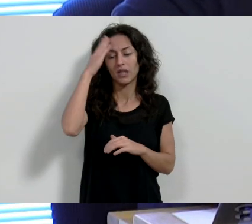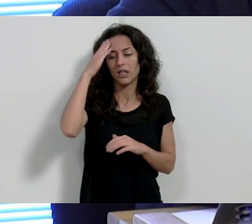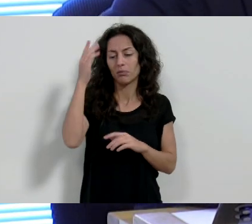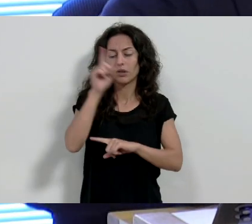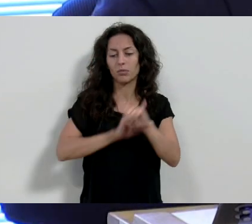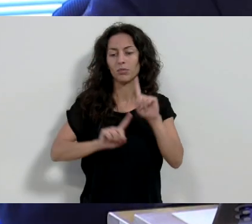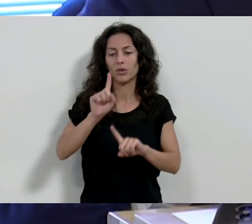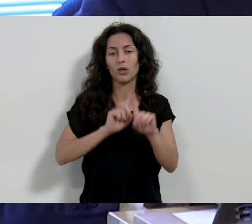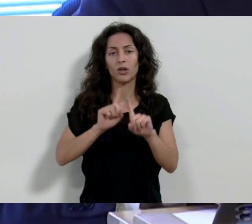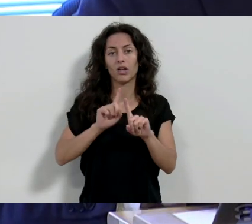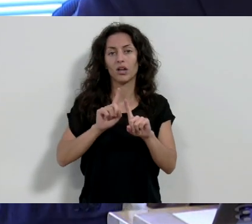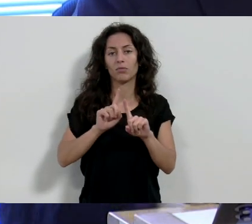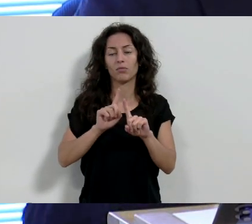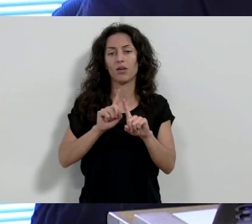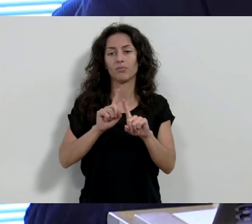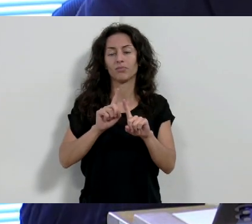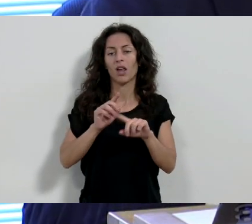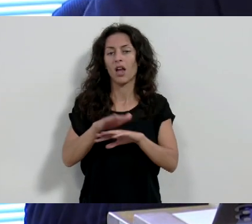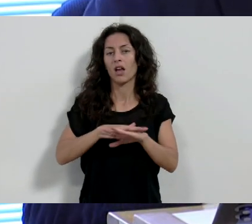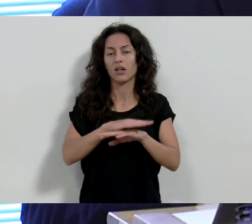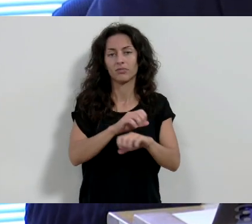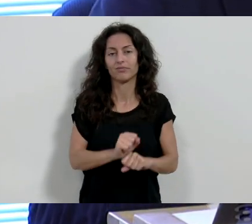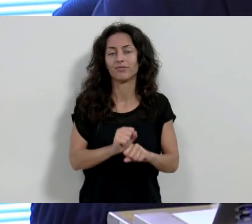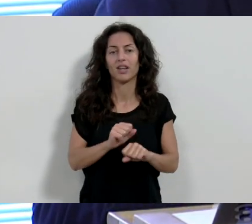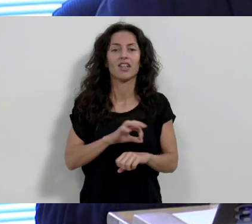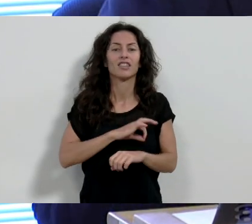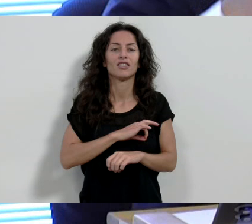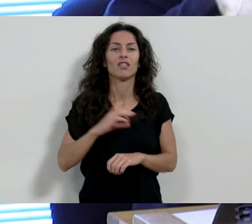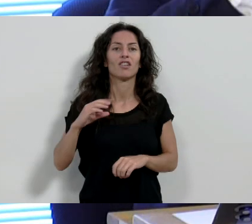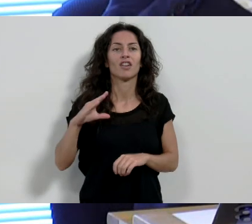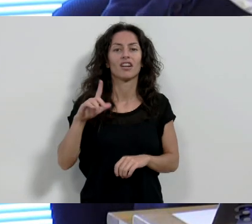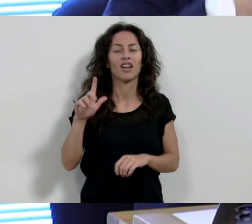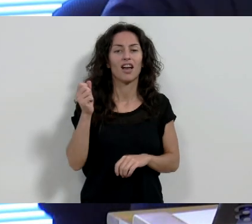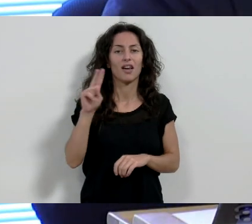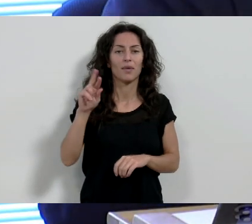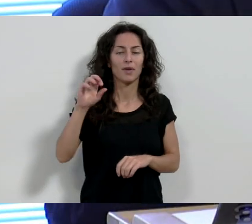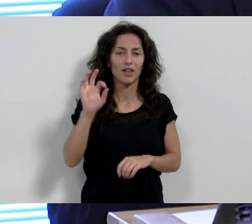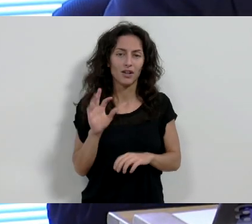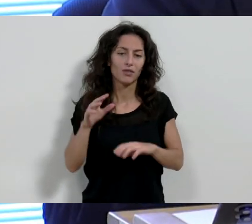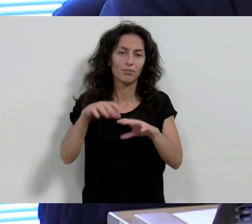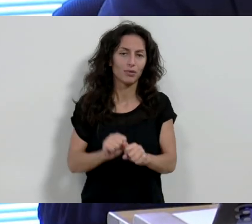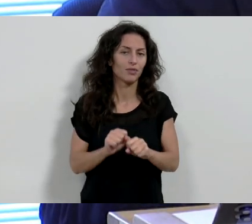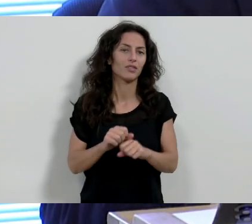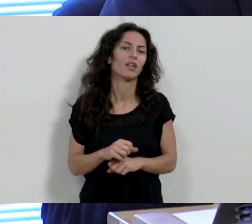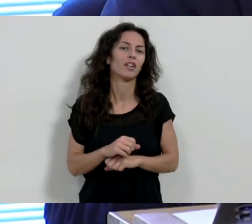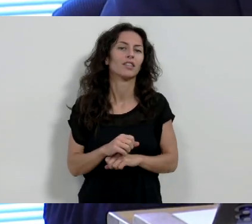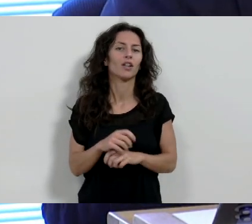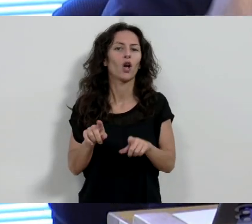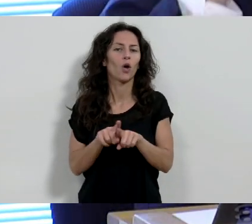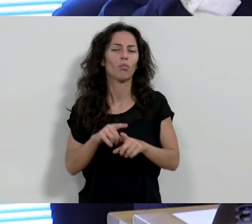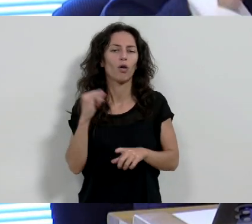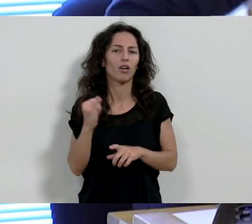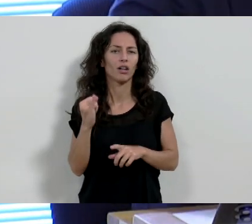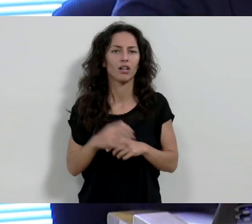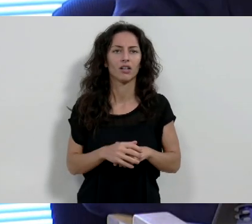Clavero, nadie le rechista, el discurso liberal de las políticas naranjas que venían a cambiar esto pues se han diluido y seguiremos,